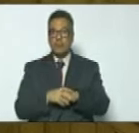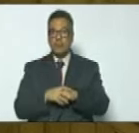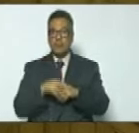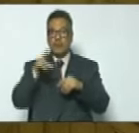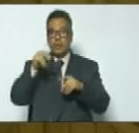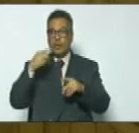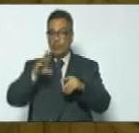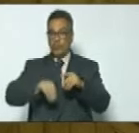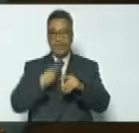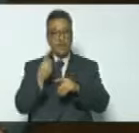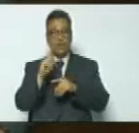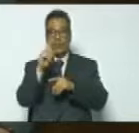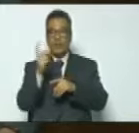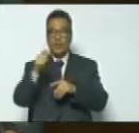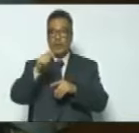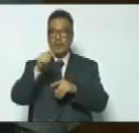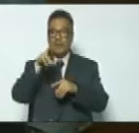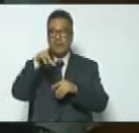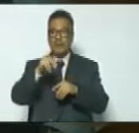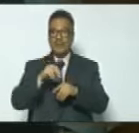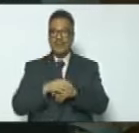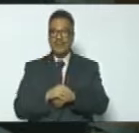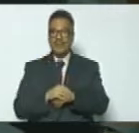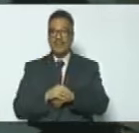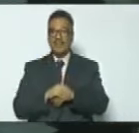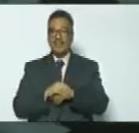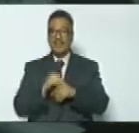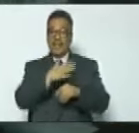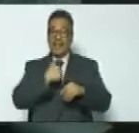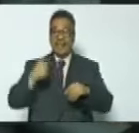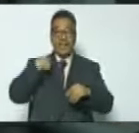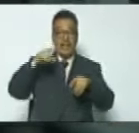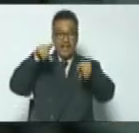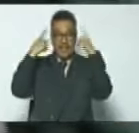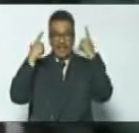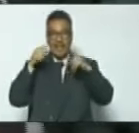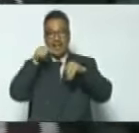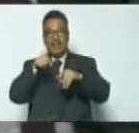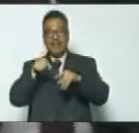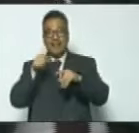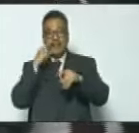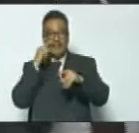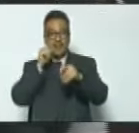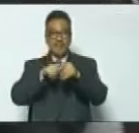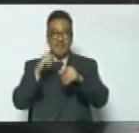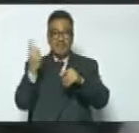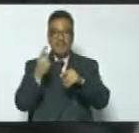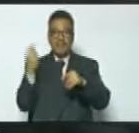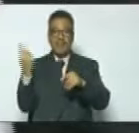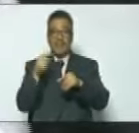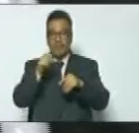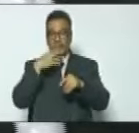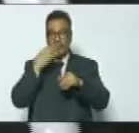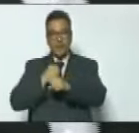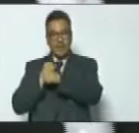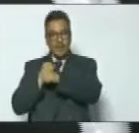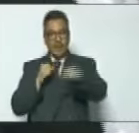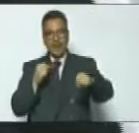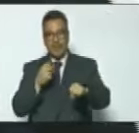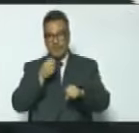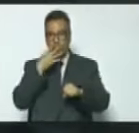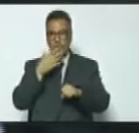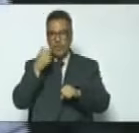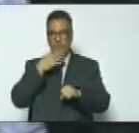No, esto no puede ser por un año. Los que le quieran ganar a los tiburones, que se pongan las pilas, porque lo que viene es béisbol del